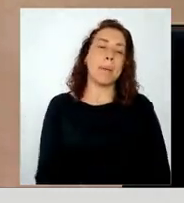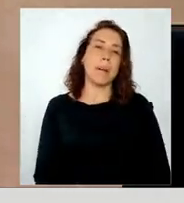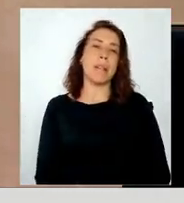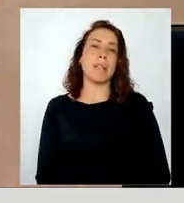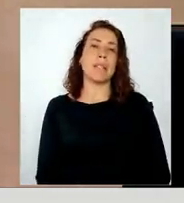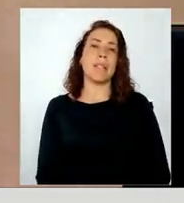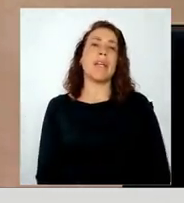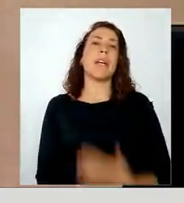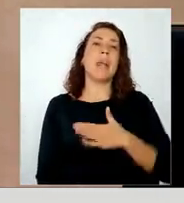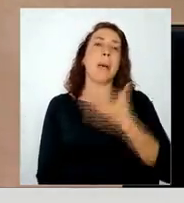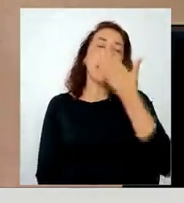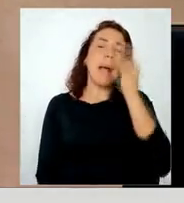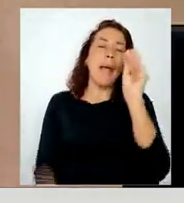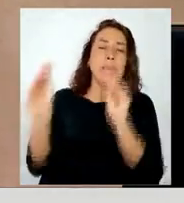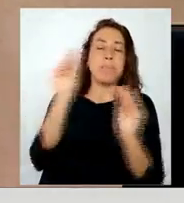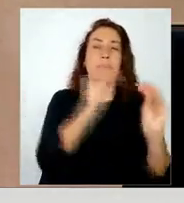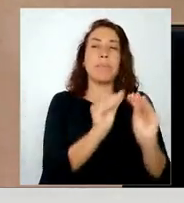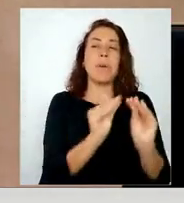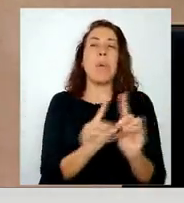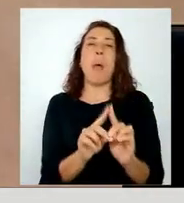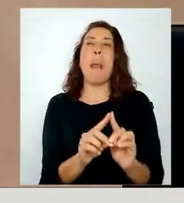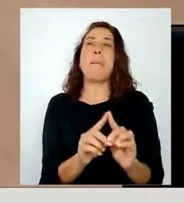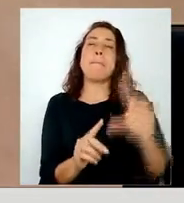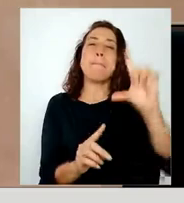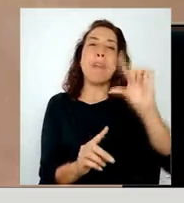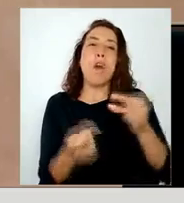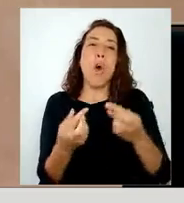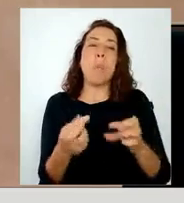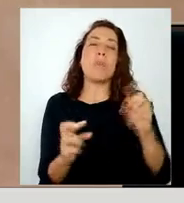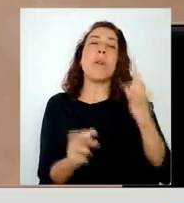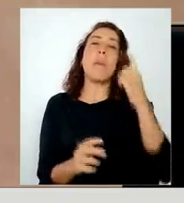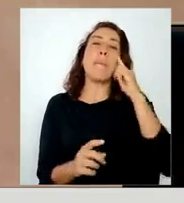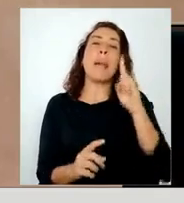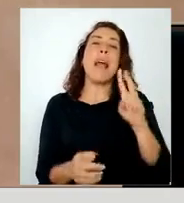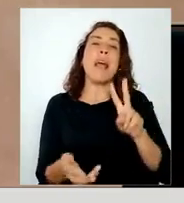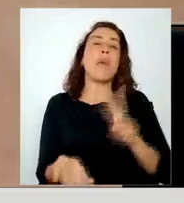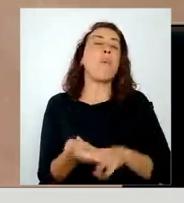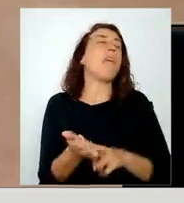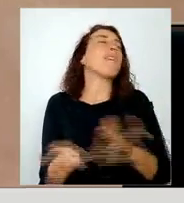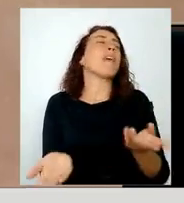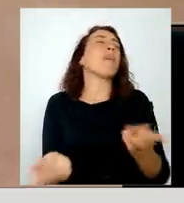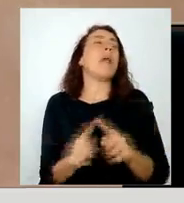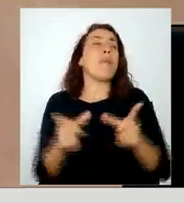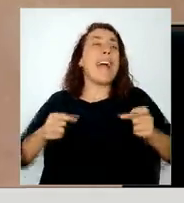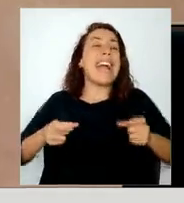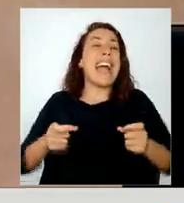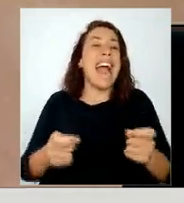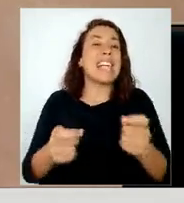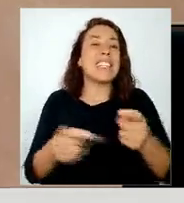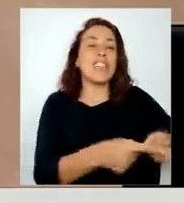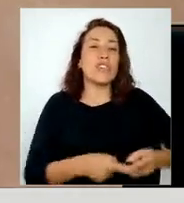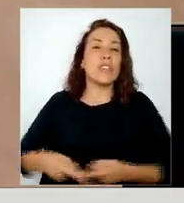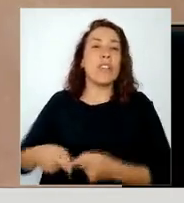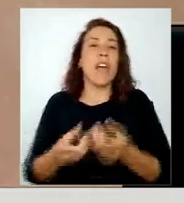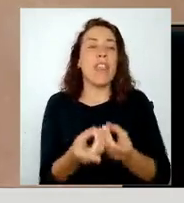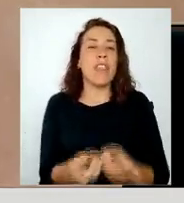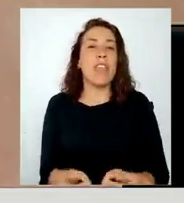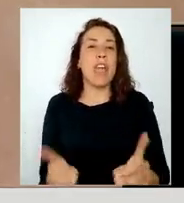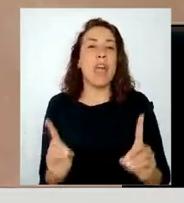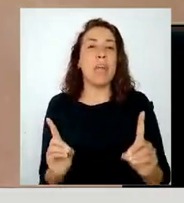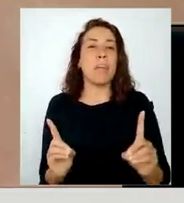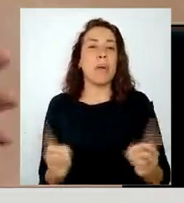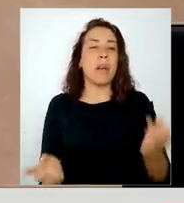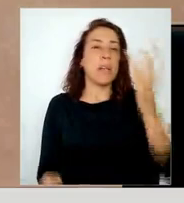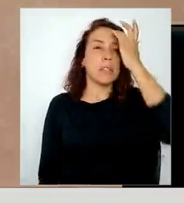y cerrando todos los espacios que permiten que este verdadero cáncer de las sociedades democracias de la este verdadero cáncer de las sociedades